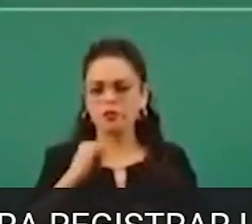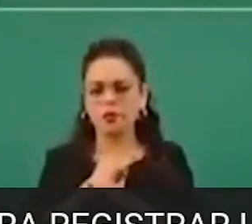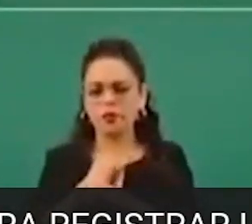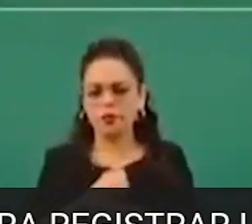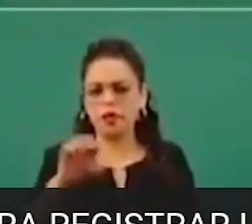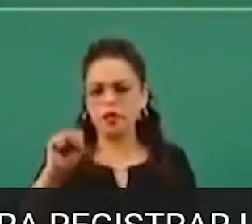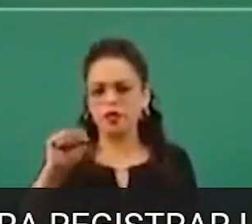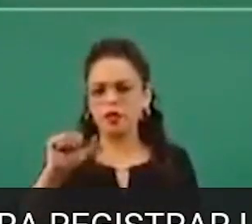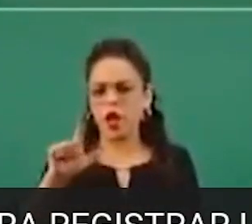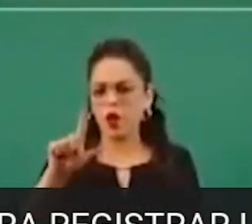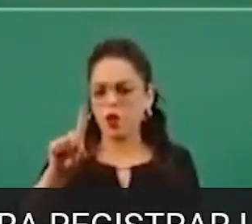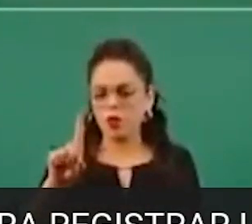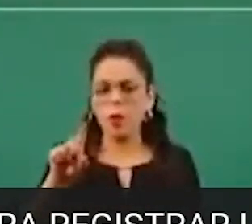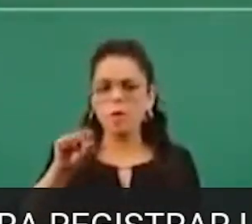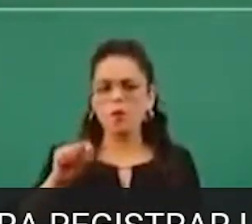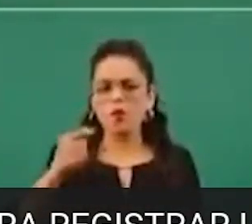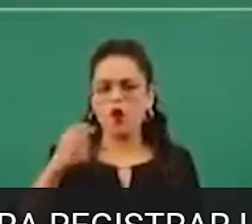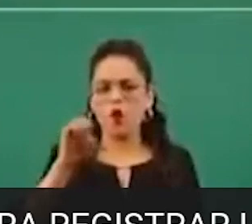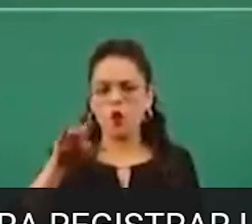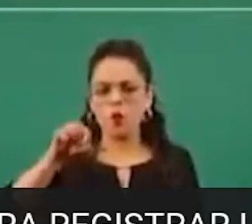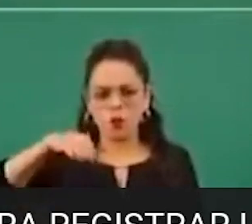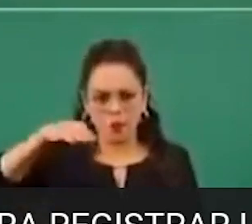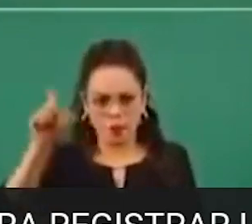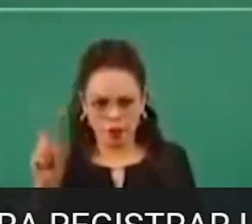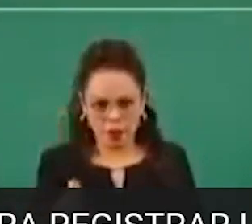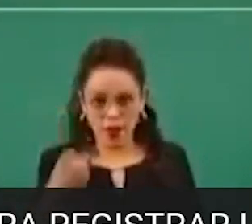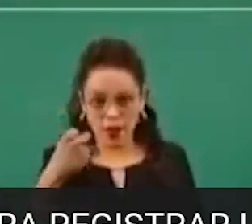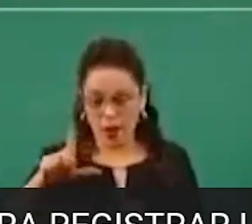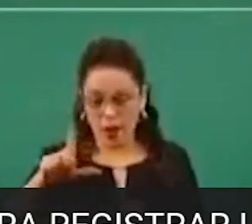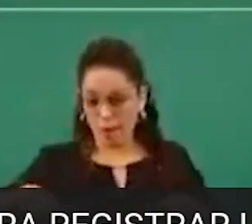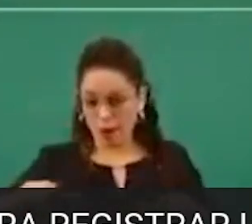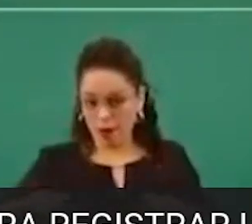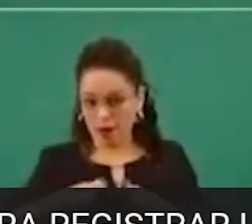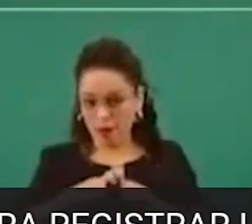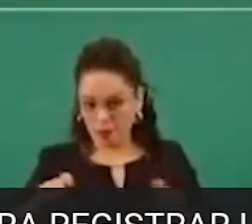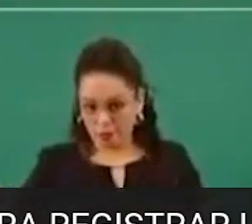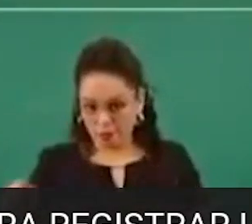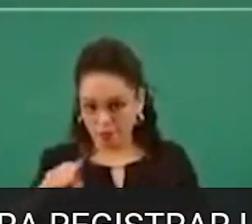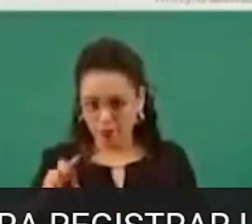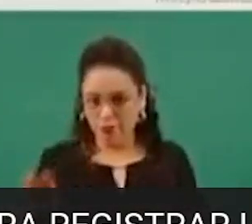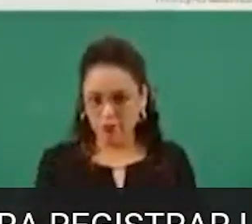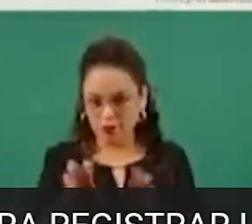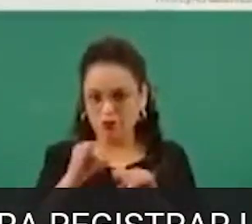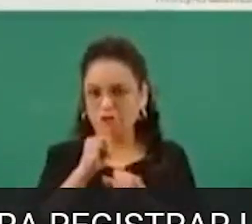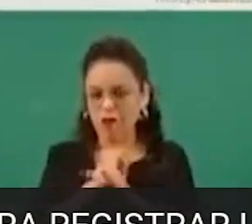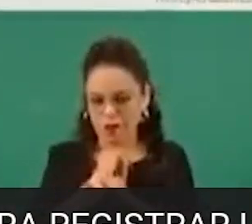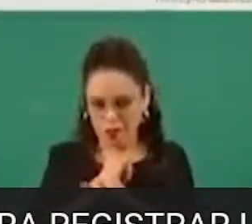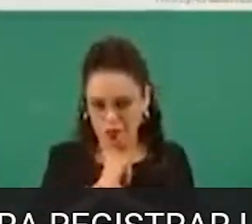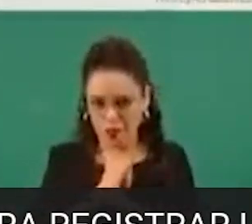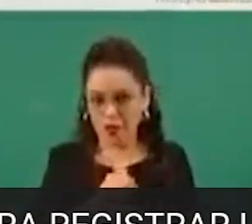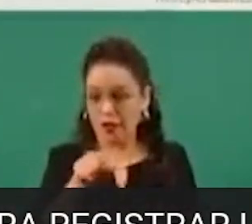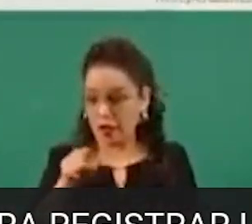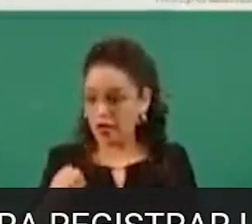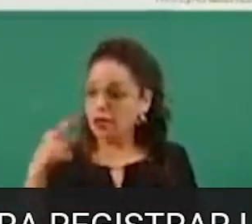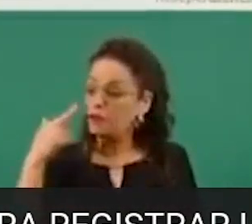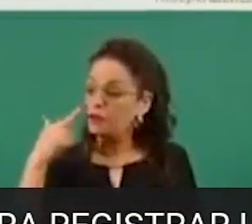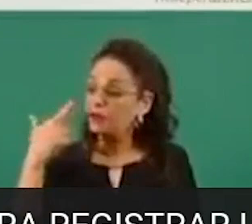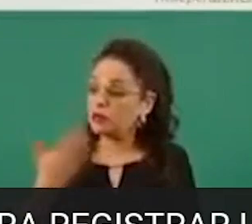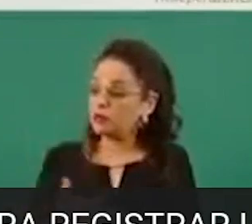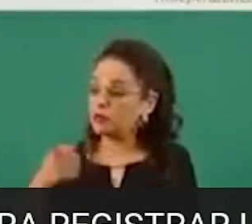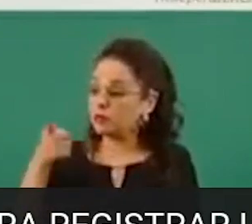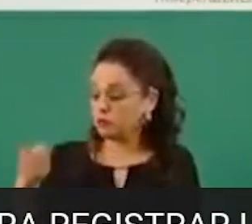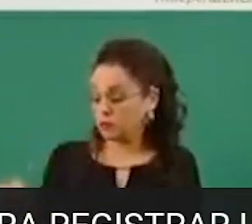salud.gob.mx. Recuerden que esa es la plataforma del servidor de cómputo. y es responsabilidad de